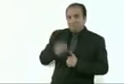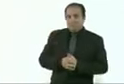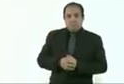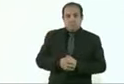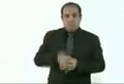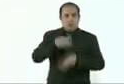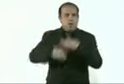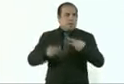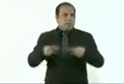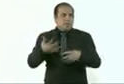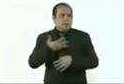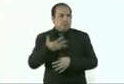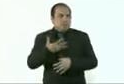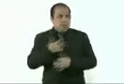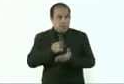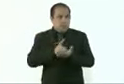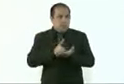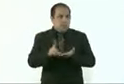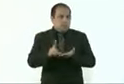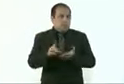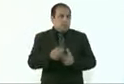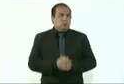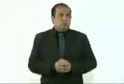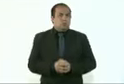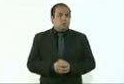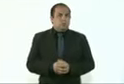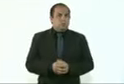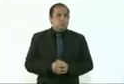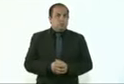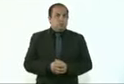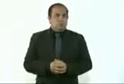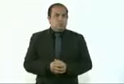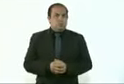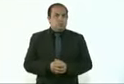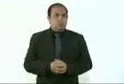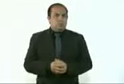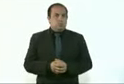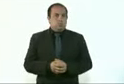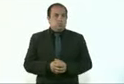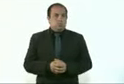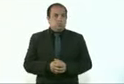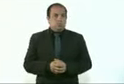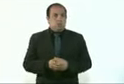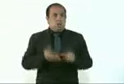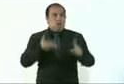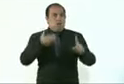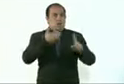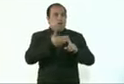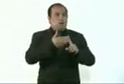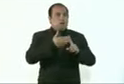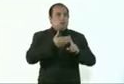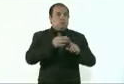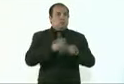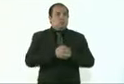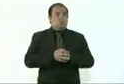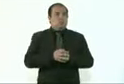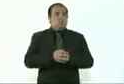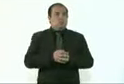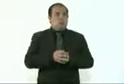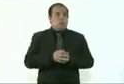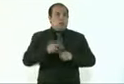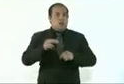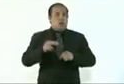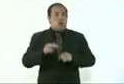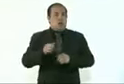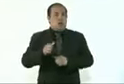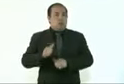Tío, todo el mundo tiene derecho, ¿no?, a aspirar a un cargo. Hasta el momento